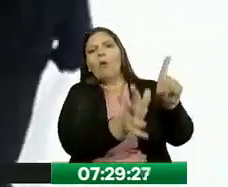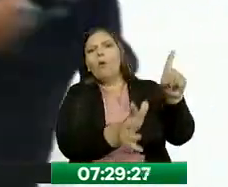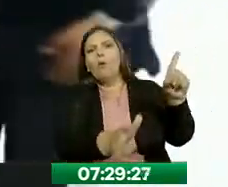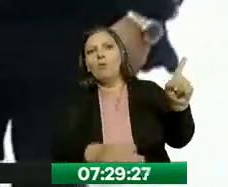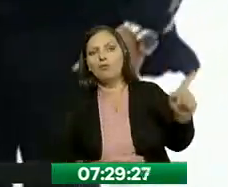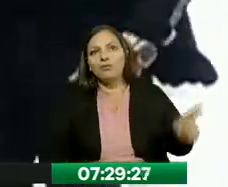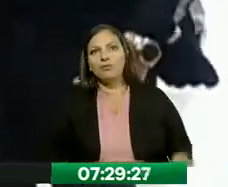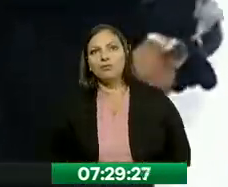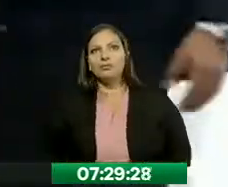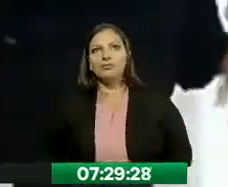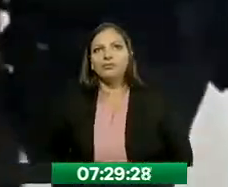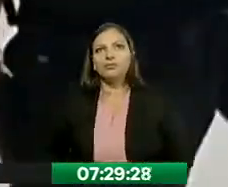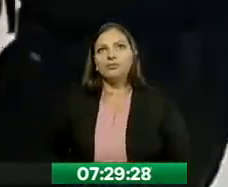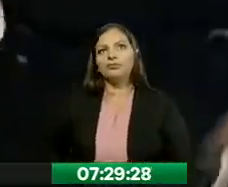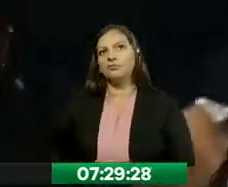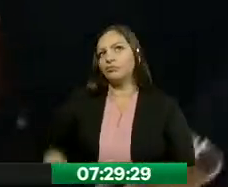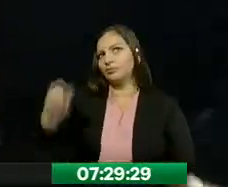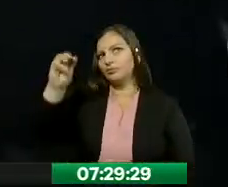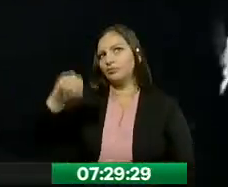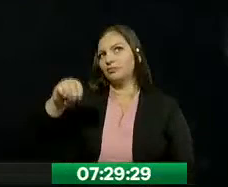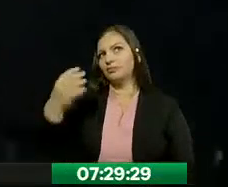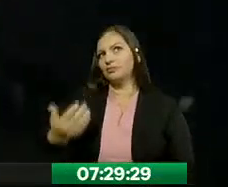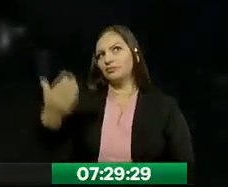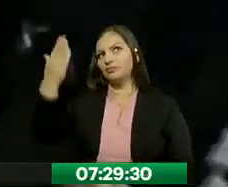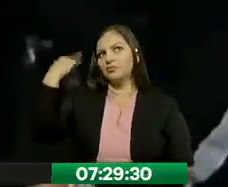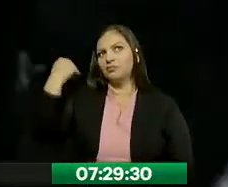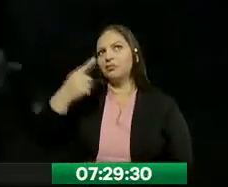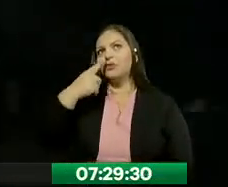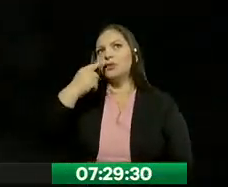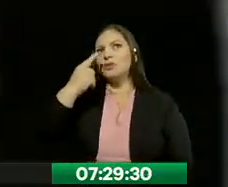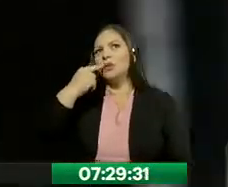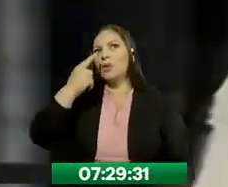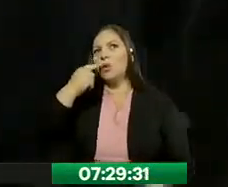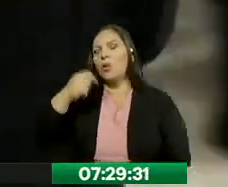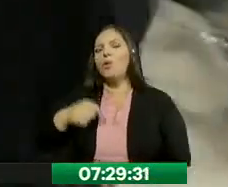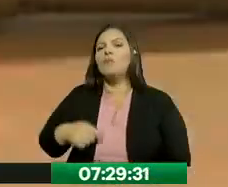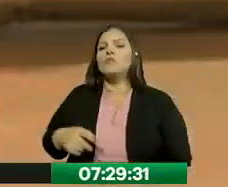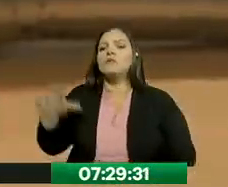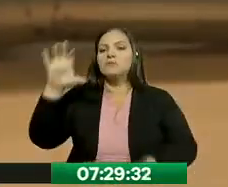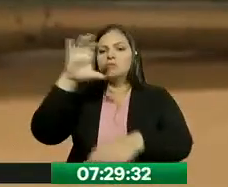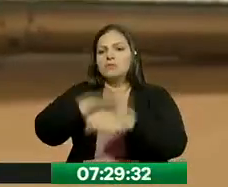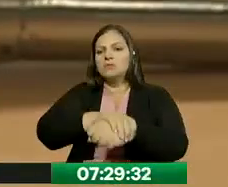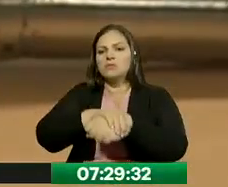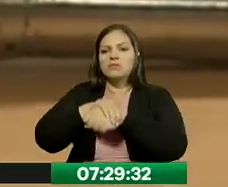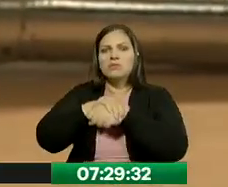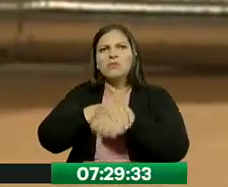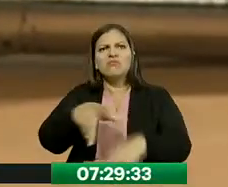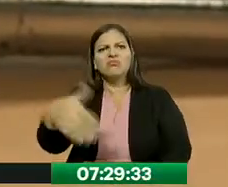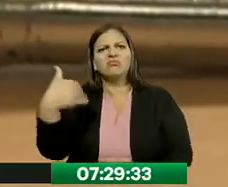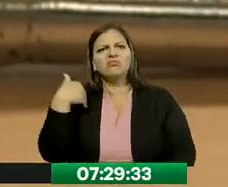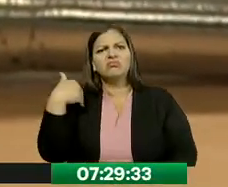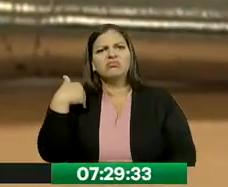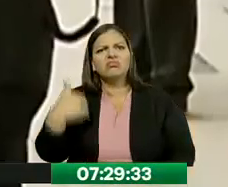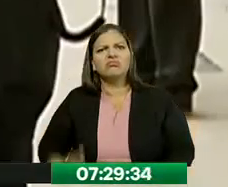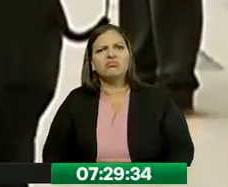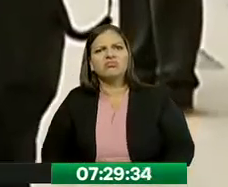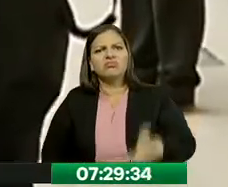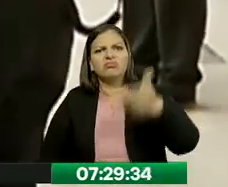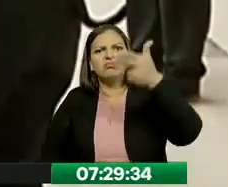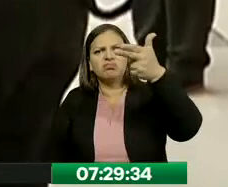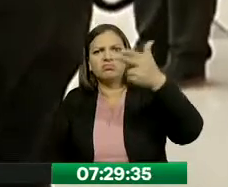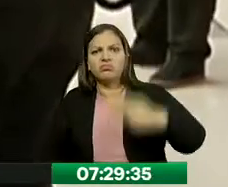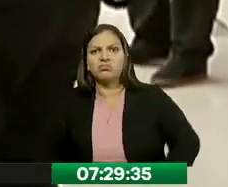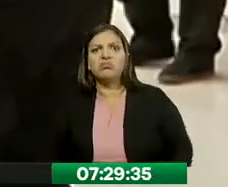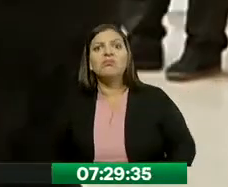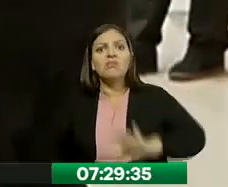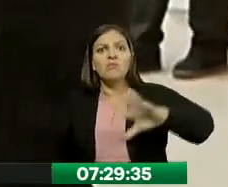presentamos el martes de la semana anterior. Del sujeto que lo trasladaron hasta la unidad de flagrancia con esa arma de fuego, que fue agredido también por el